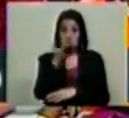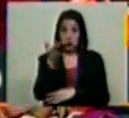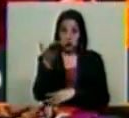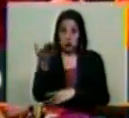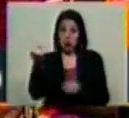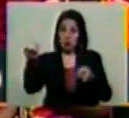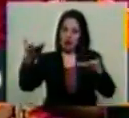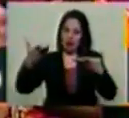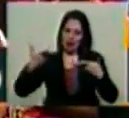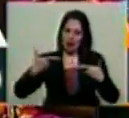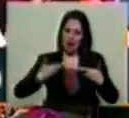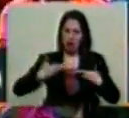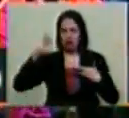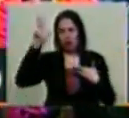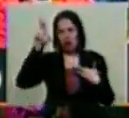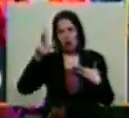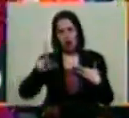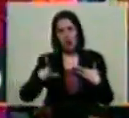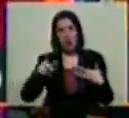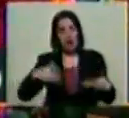entregan diariamente en esta lucha.